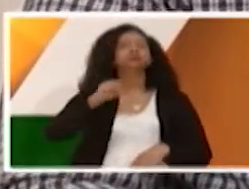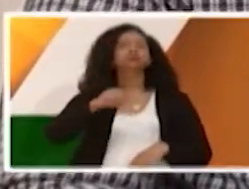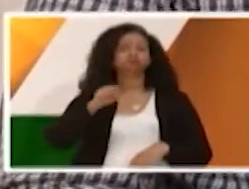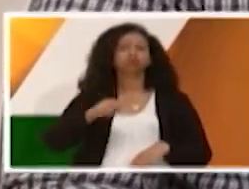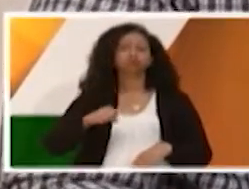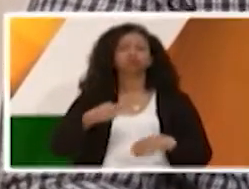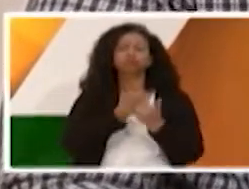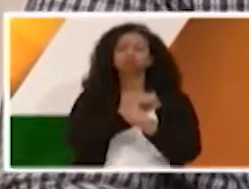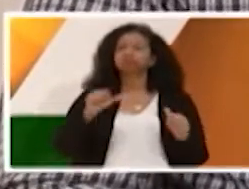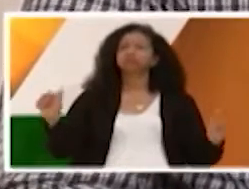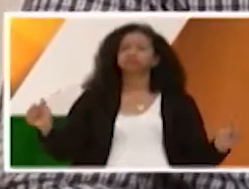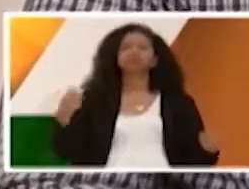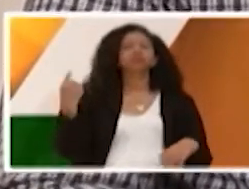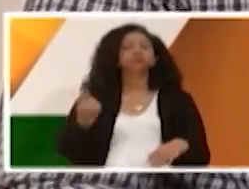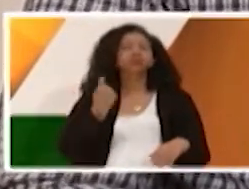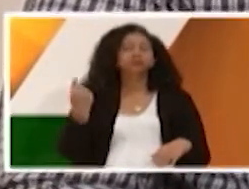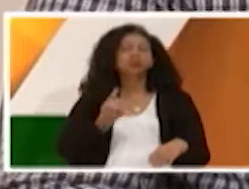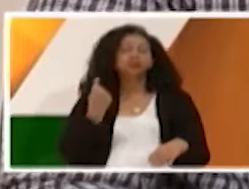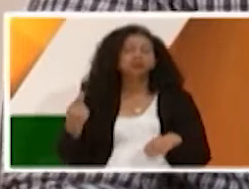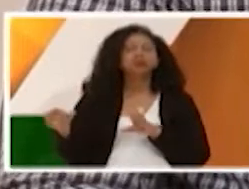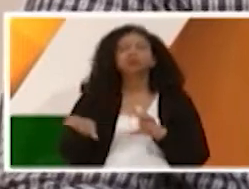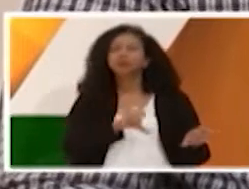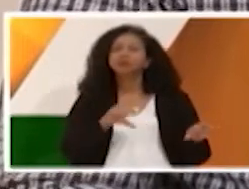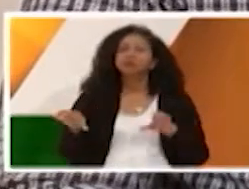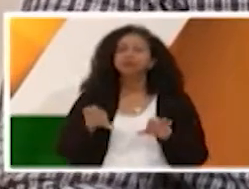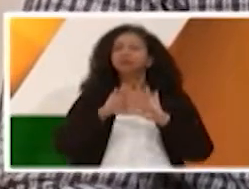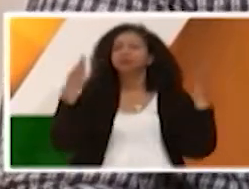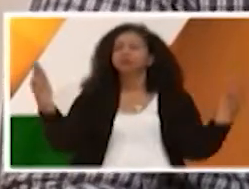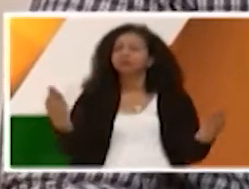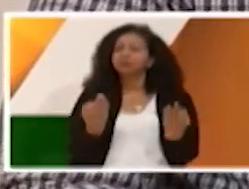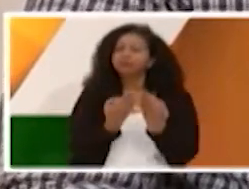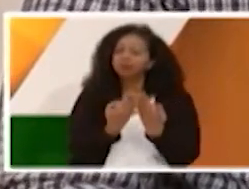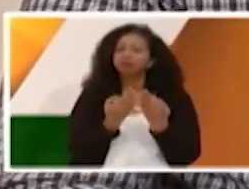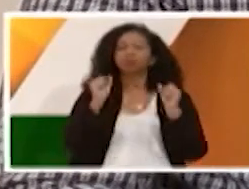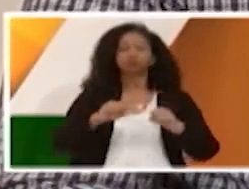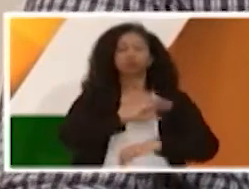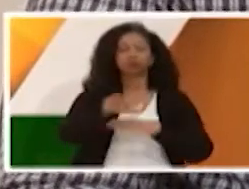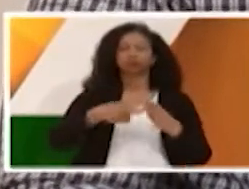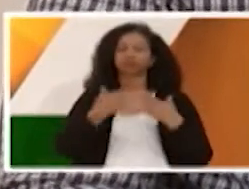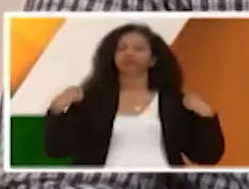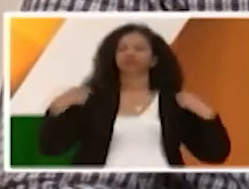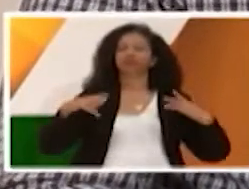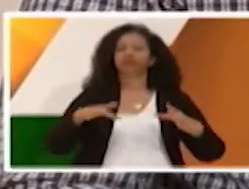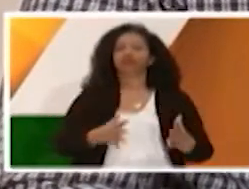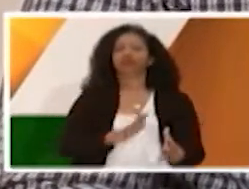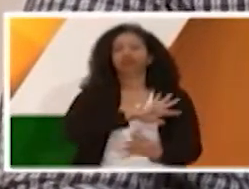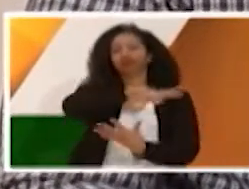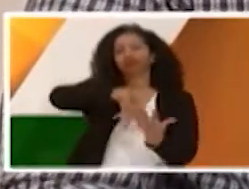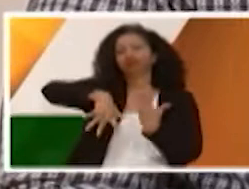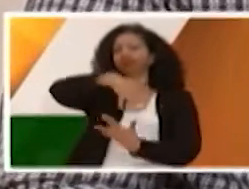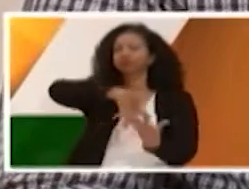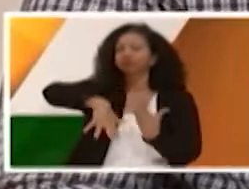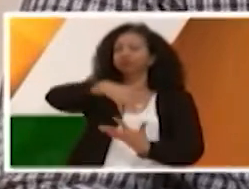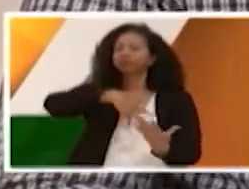sea, nosotros siempre tratamos que las actividades, la familia y el público en general se involucren y sí